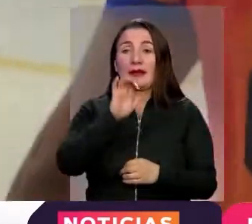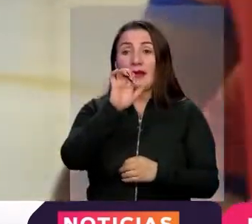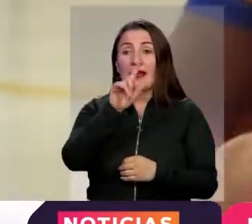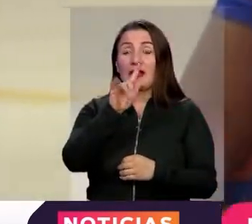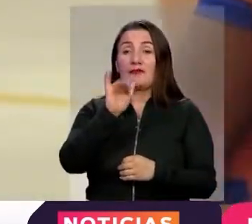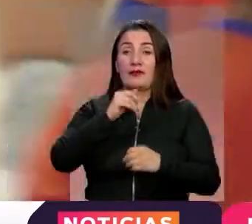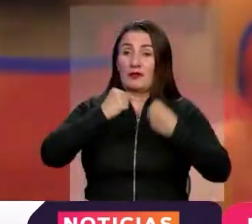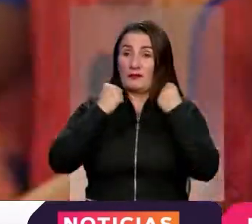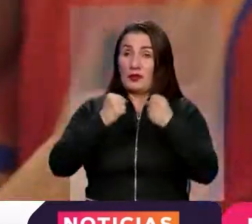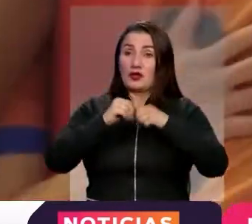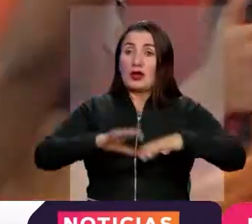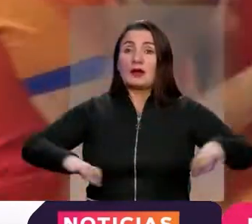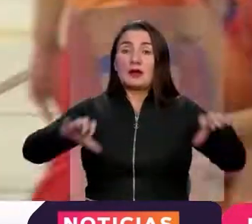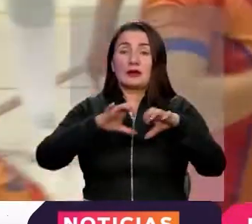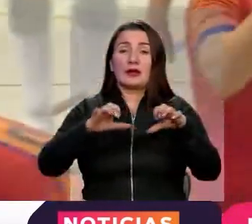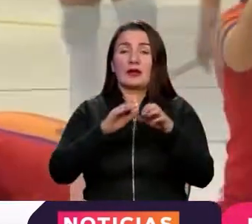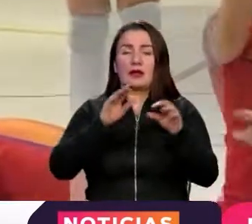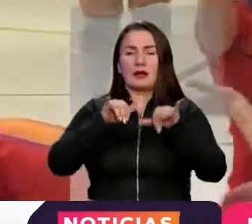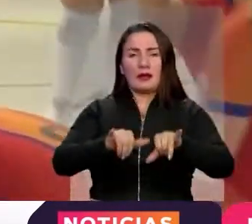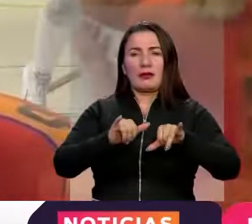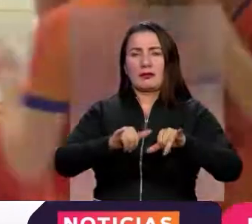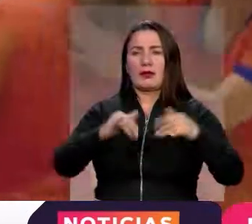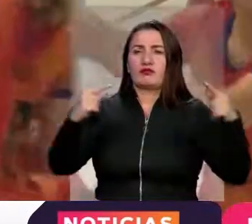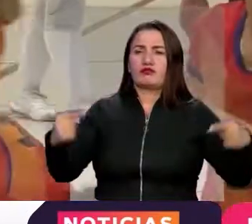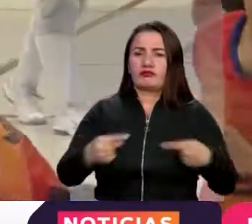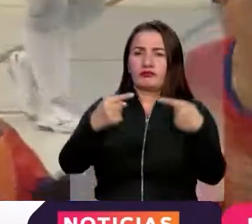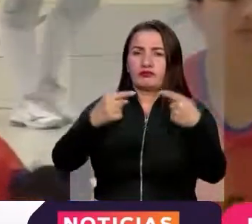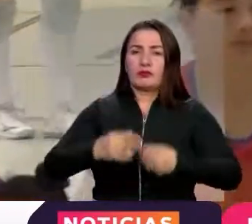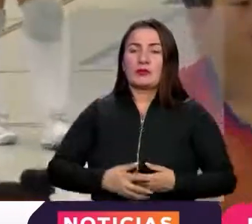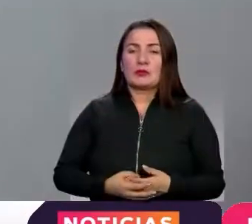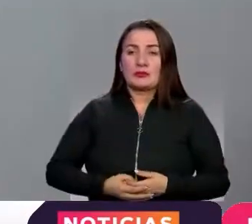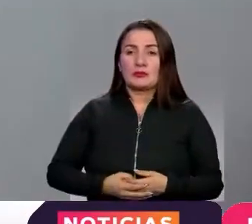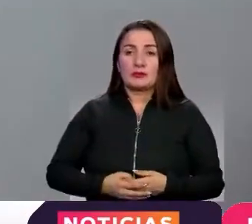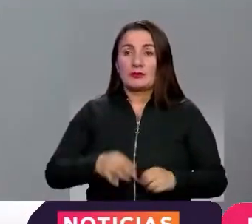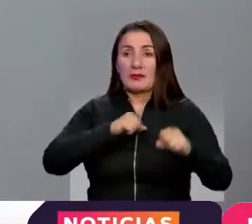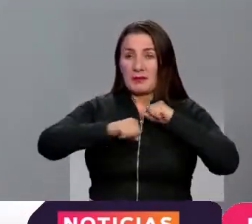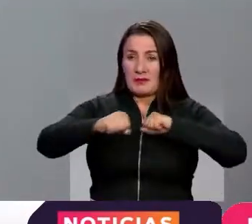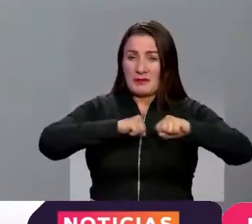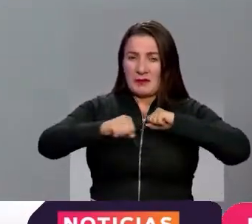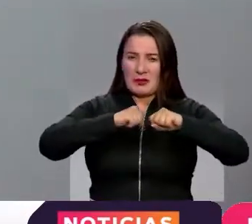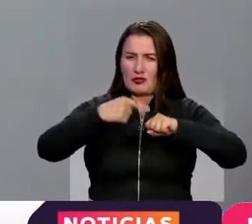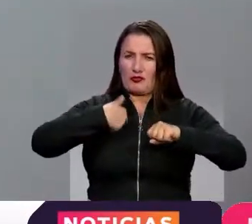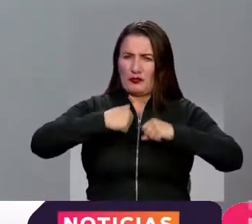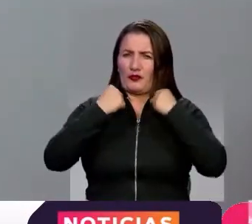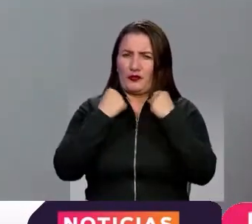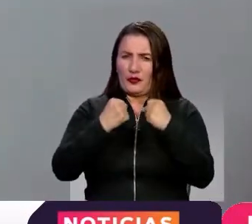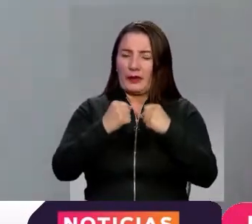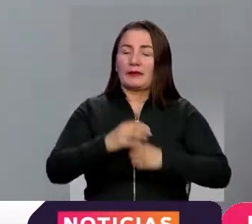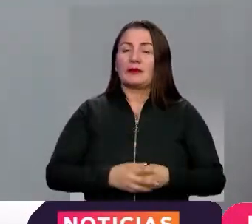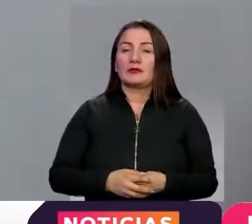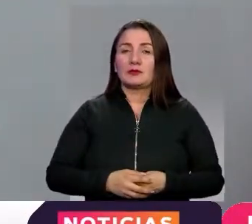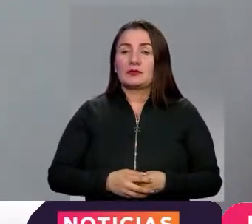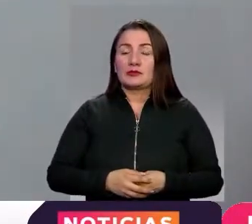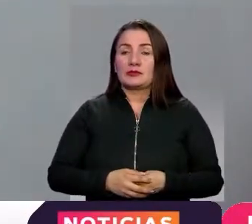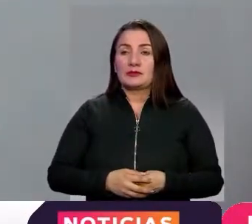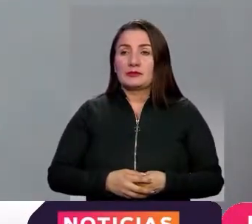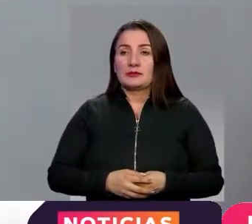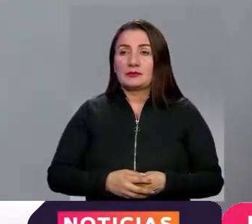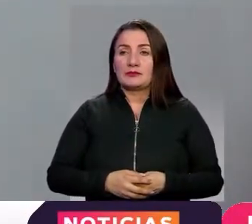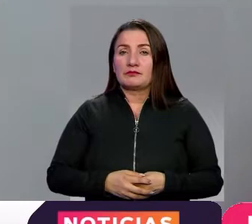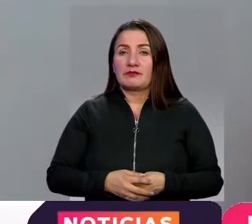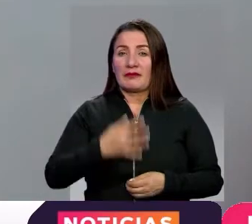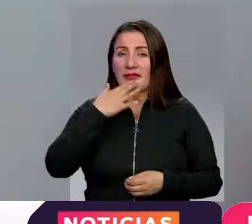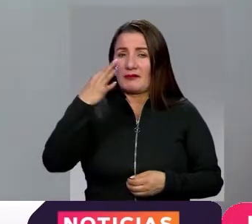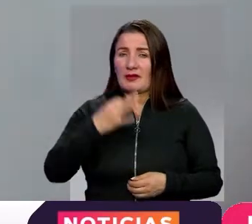a su fortaleza ofensiva para quedarse con la serie. En la parte del ataque somos muy fuertes y